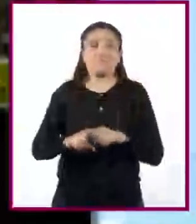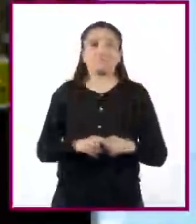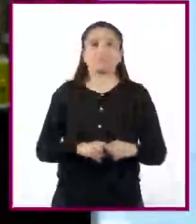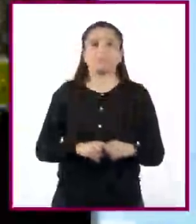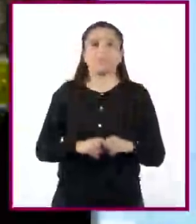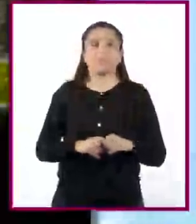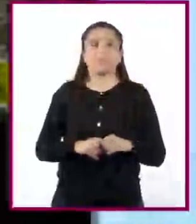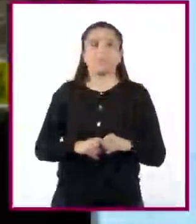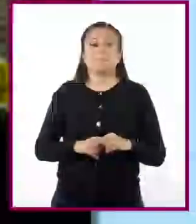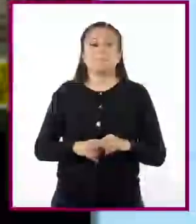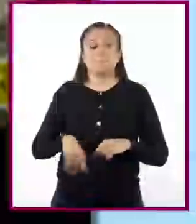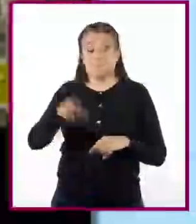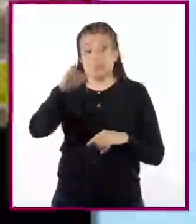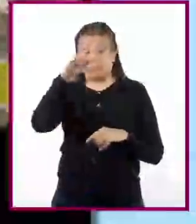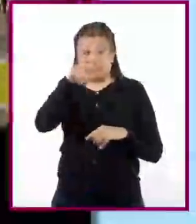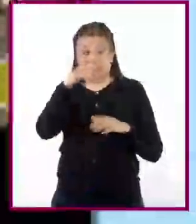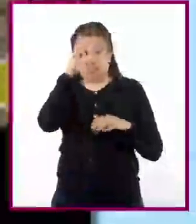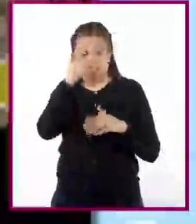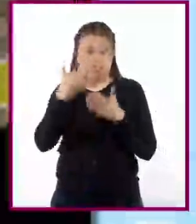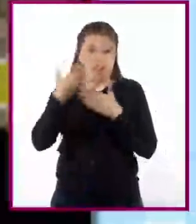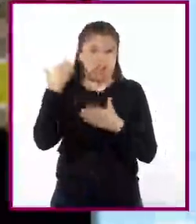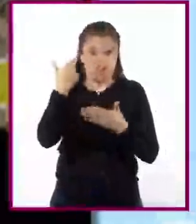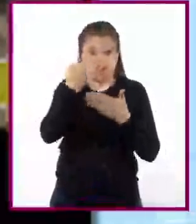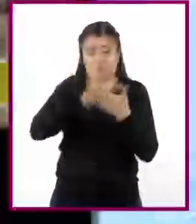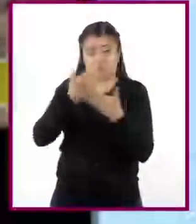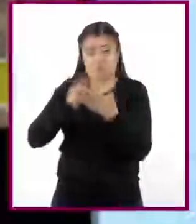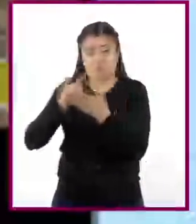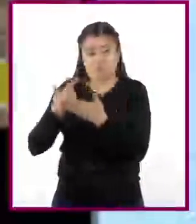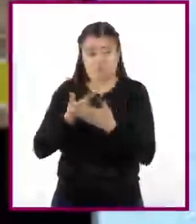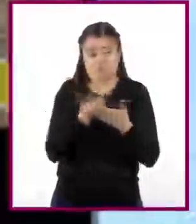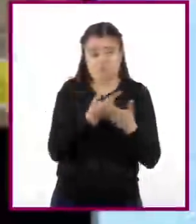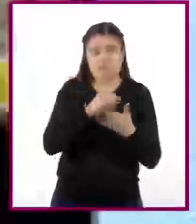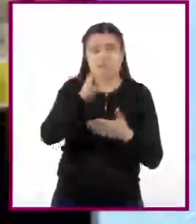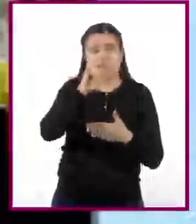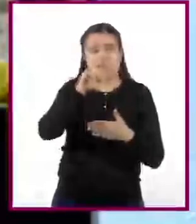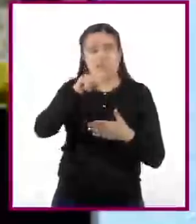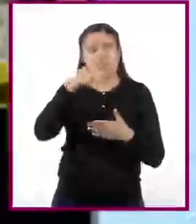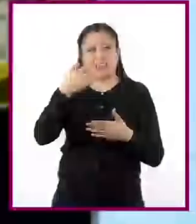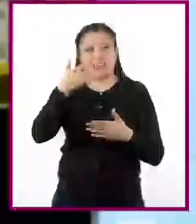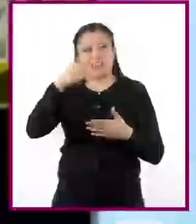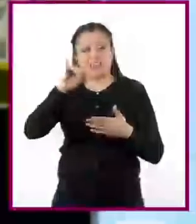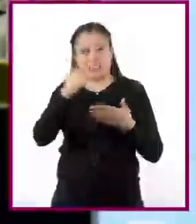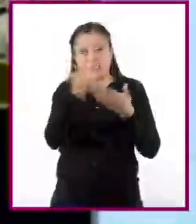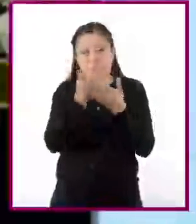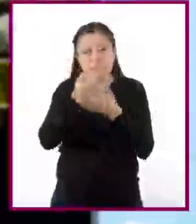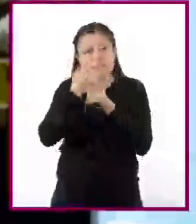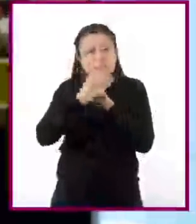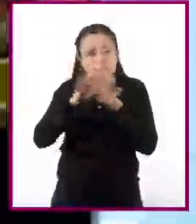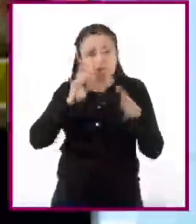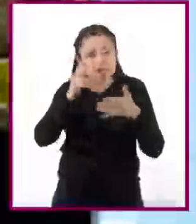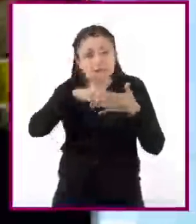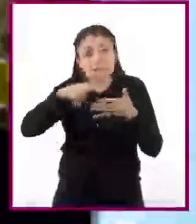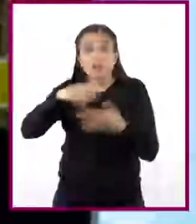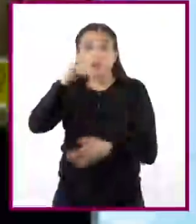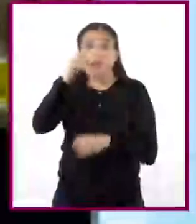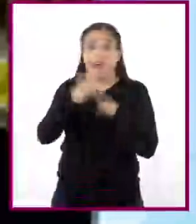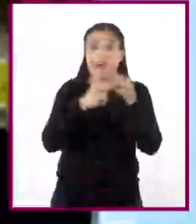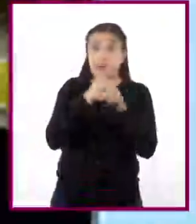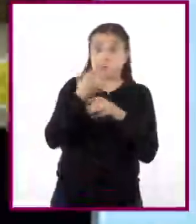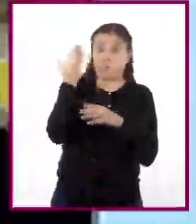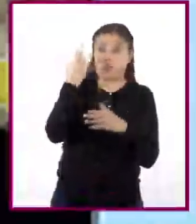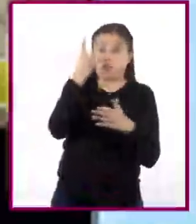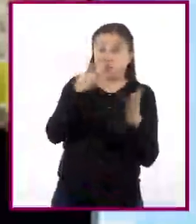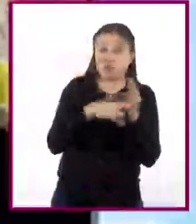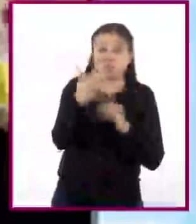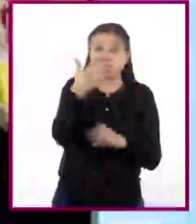De acuerdo con el conteo de población realizado por el Instituto Nacional de Estadística, Geografía e Informática, en el año 2005